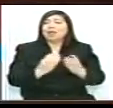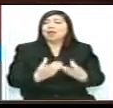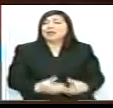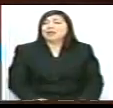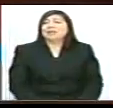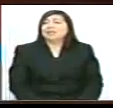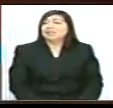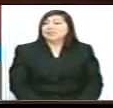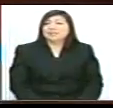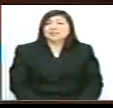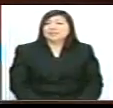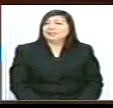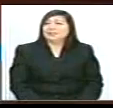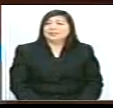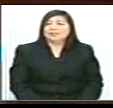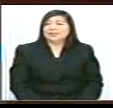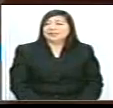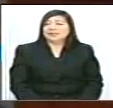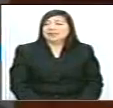de la República?